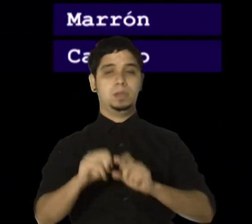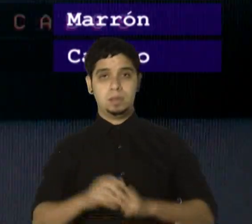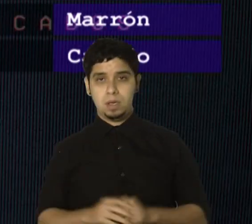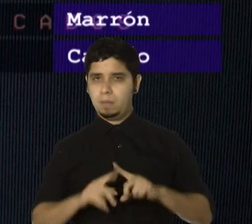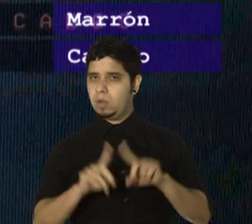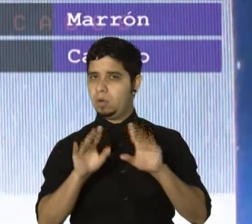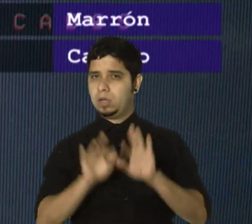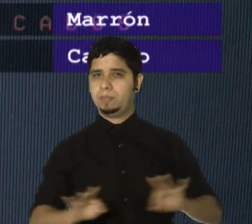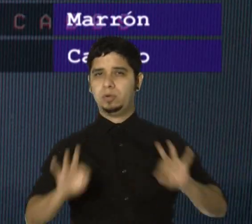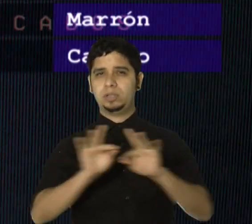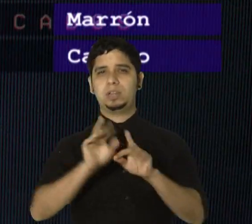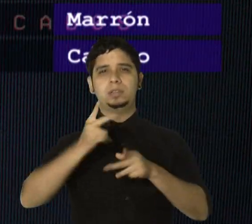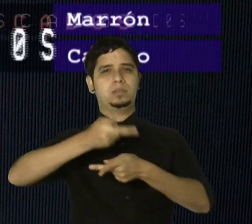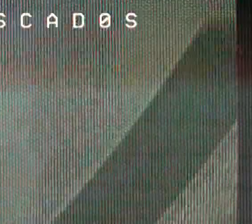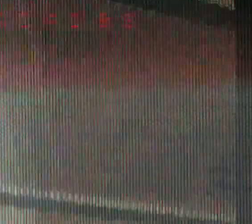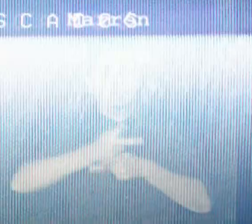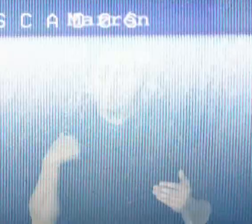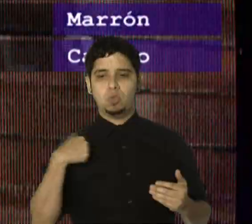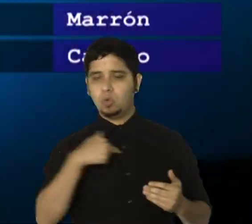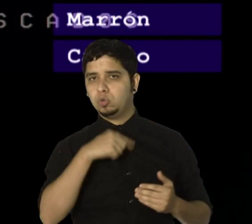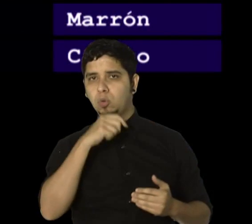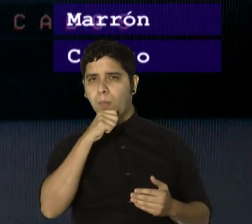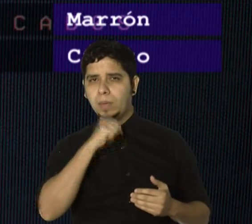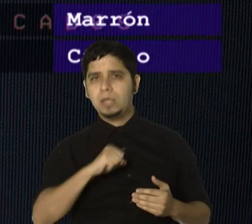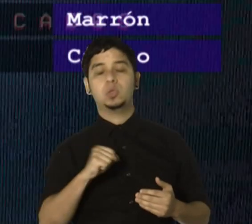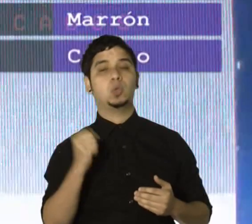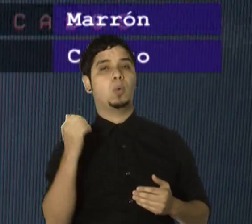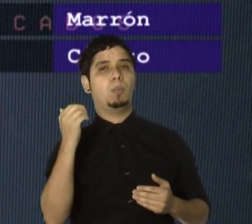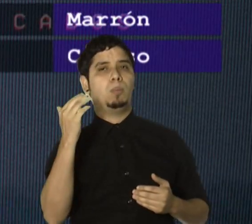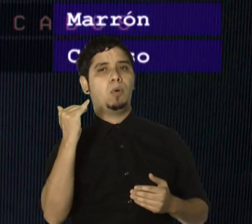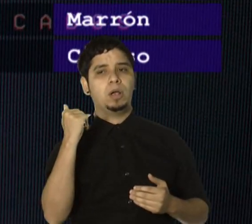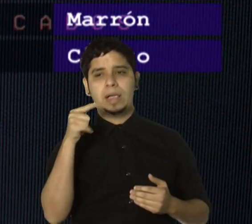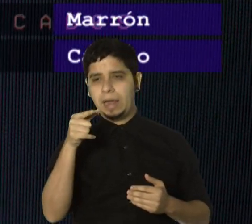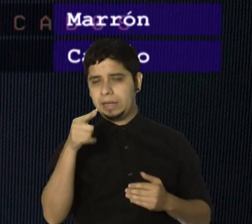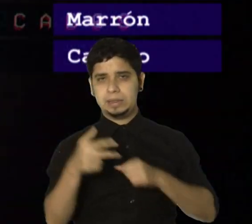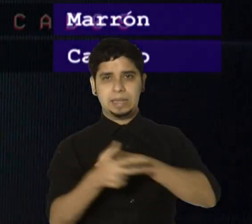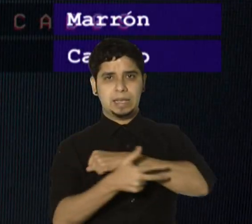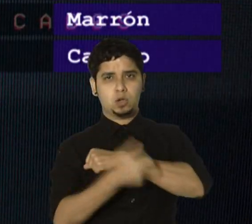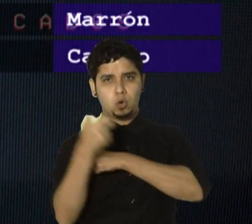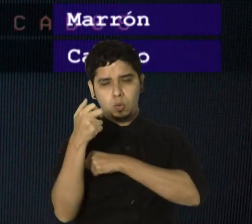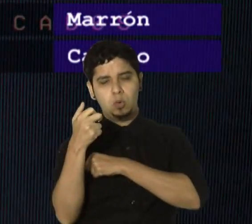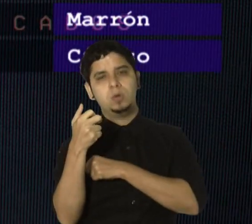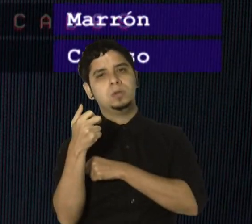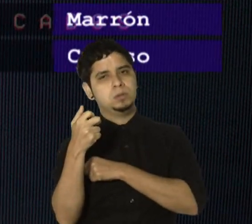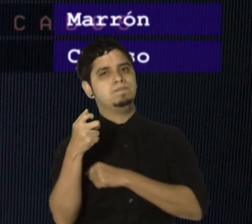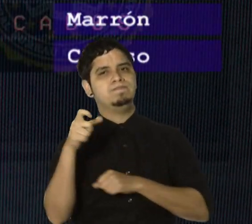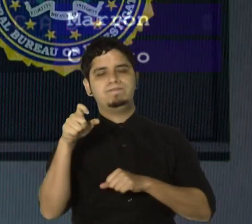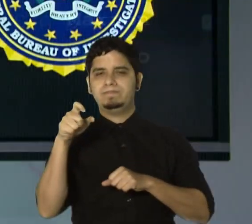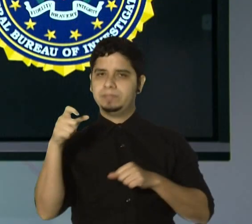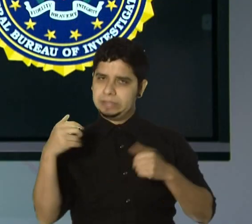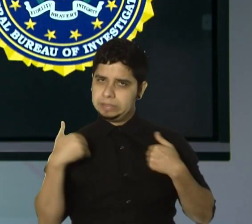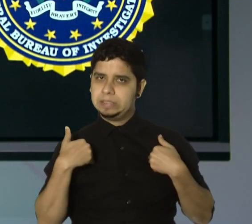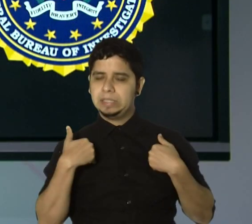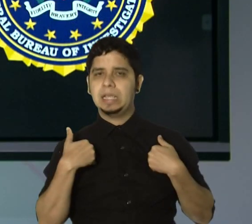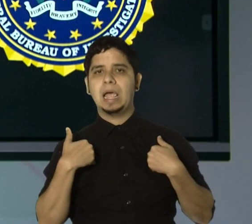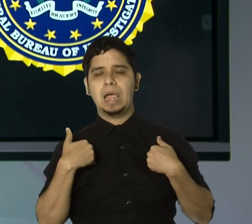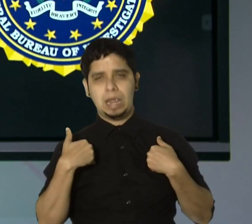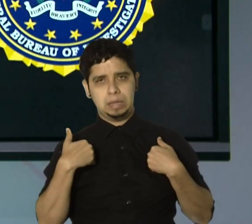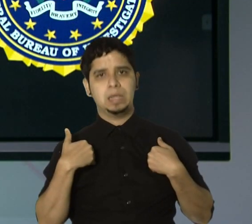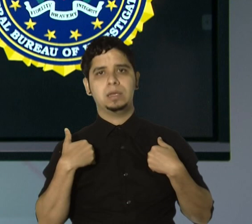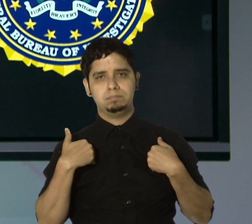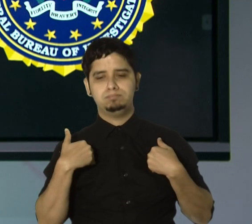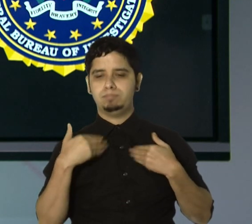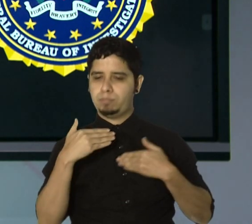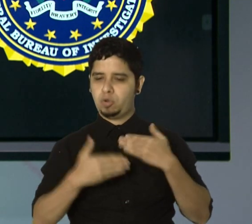nuestros ancianos, nuestros viejitos, porque este crimen tiene consecuencias. Es que nuestros